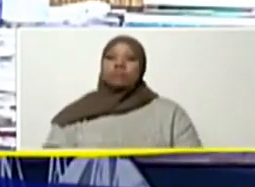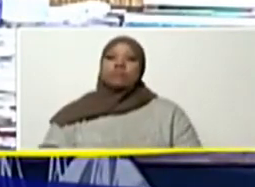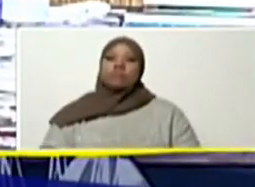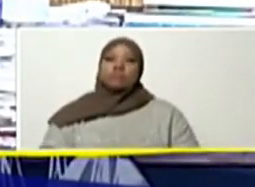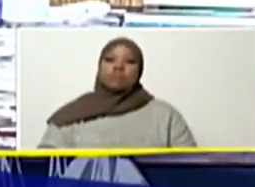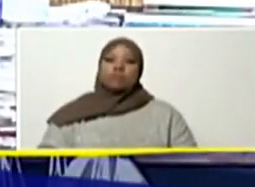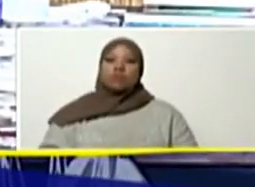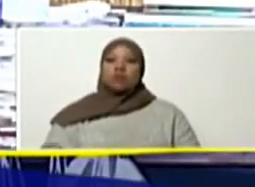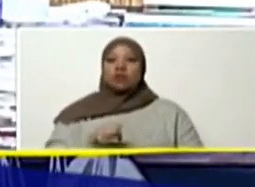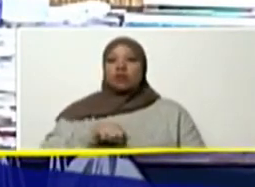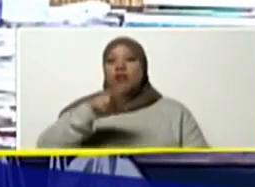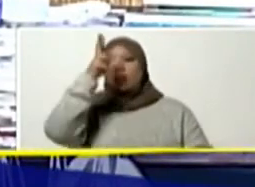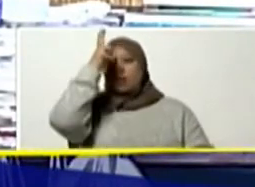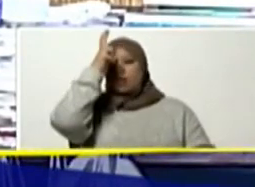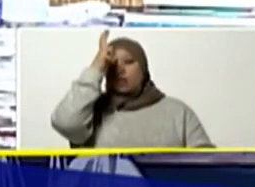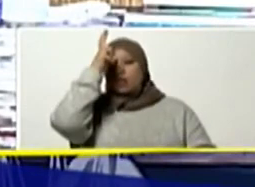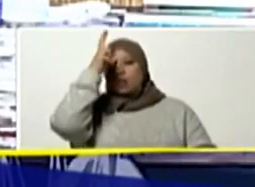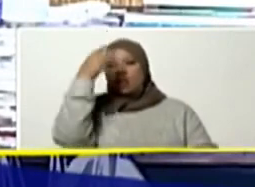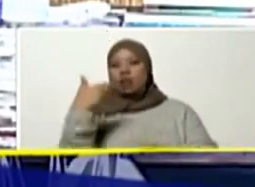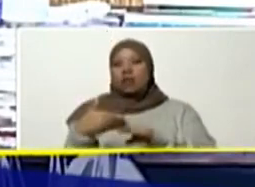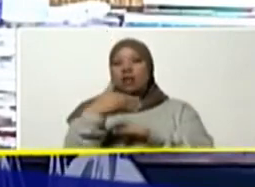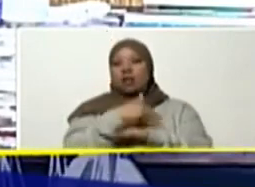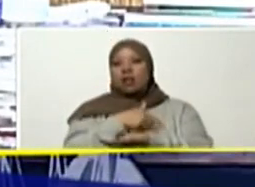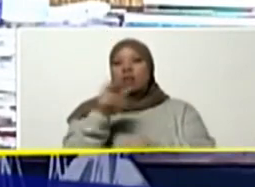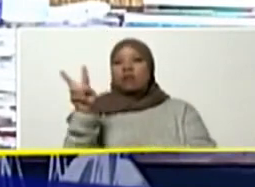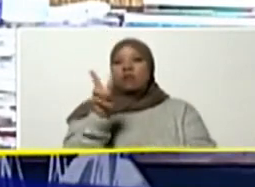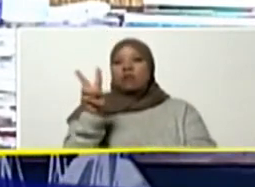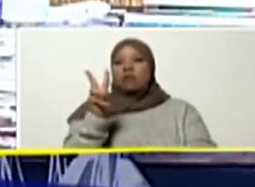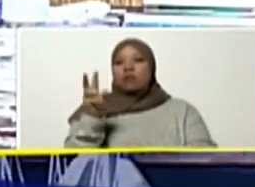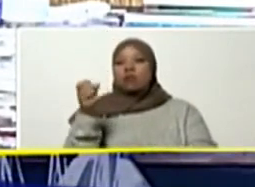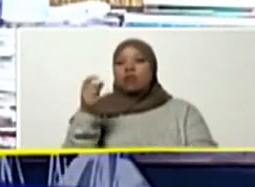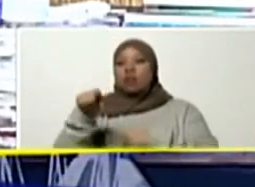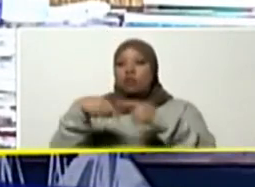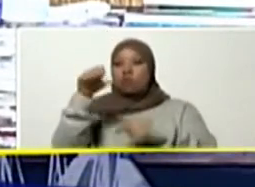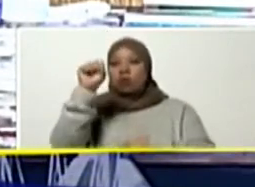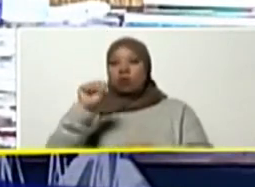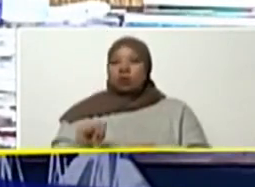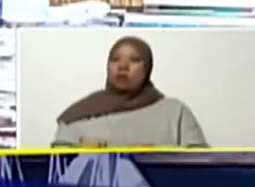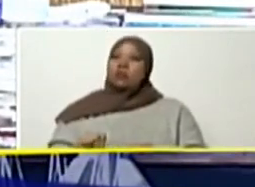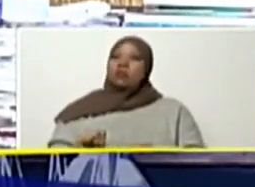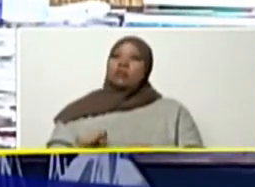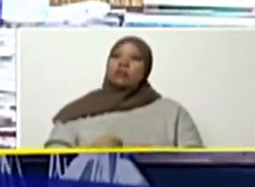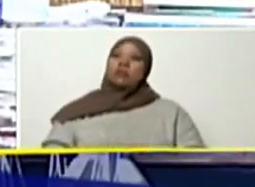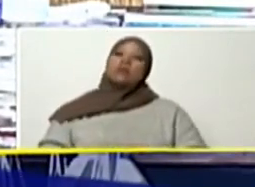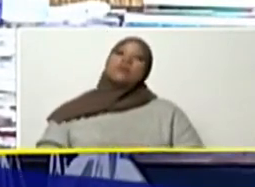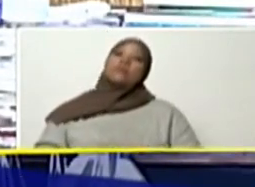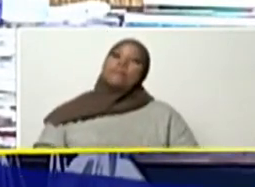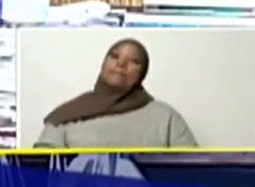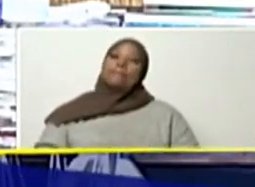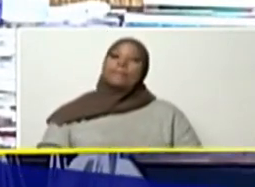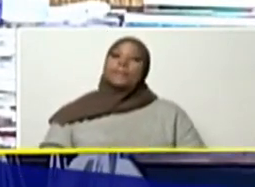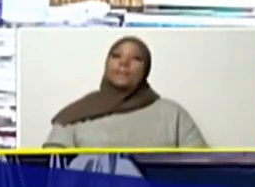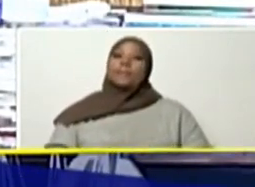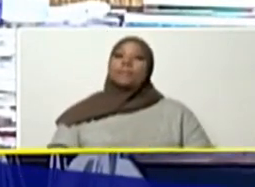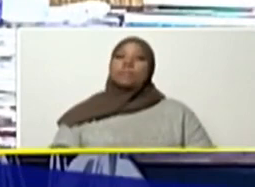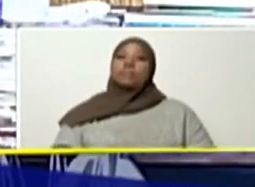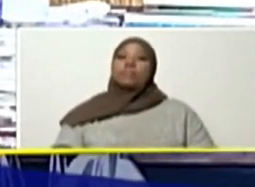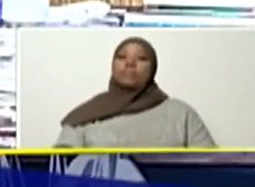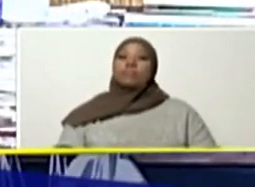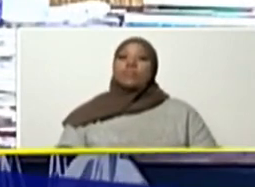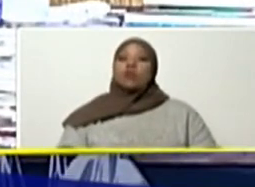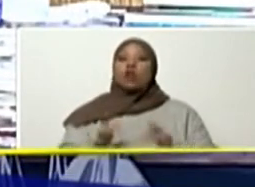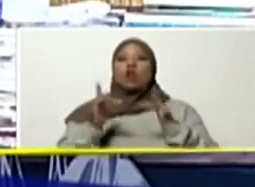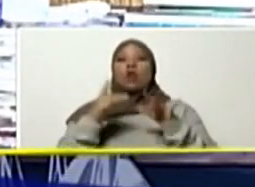allí en el Cairo, antes de salir para la ciudad de Sharm el Sheikh, donde era directamente